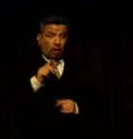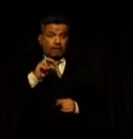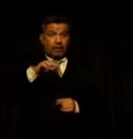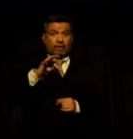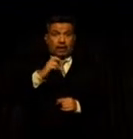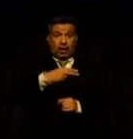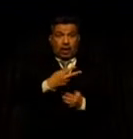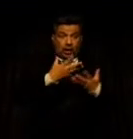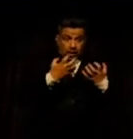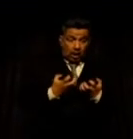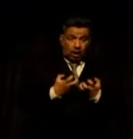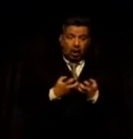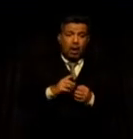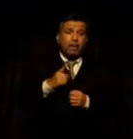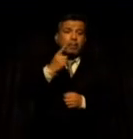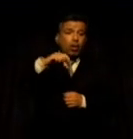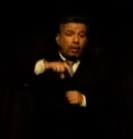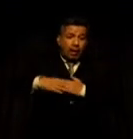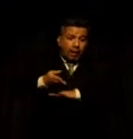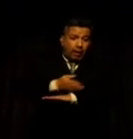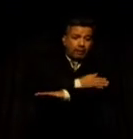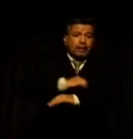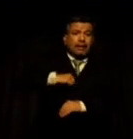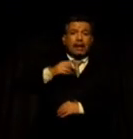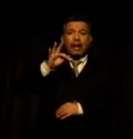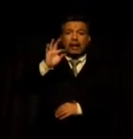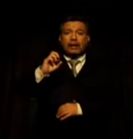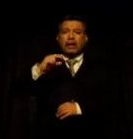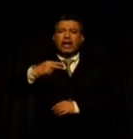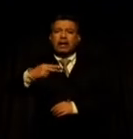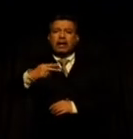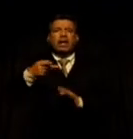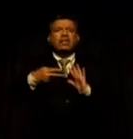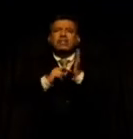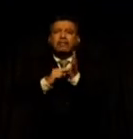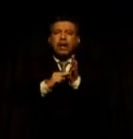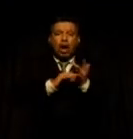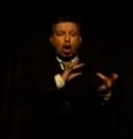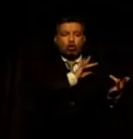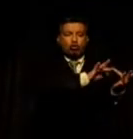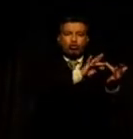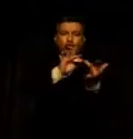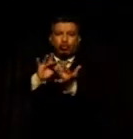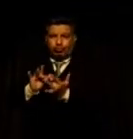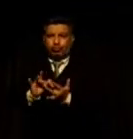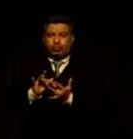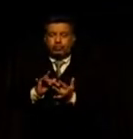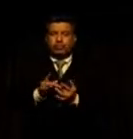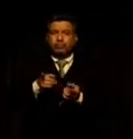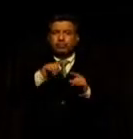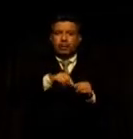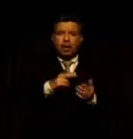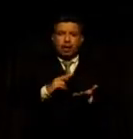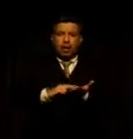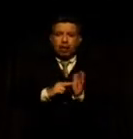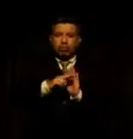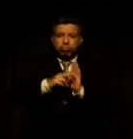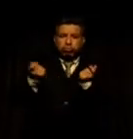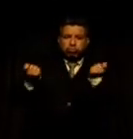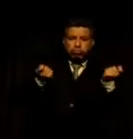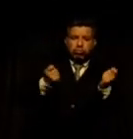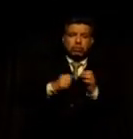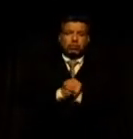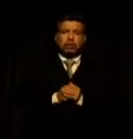lo primero que necesita tener este y teques conectividad y teques regulación